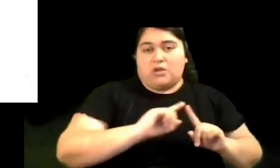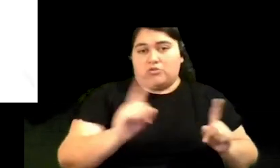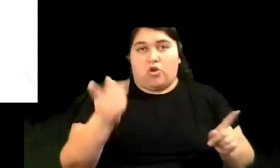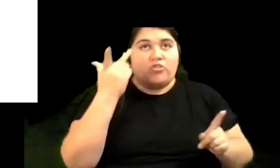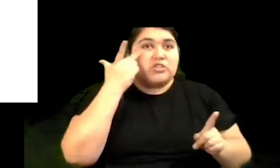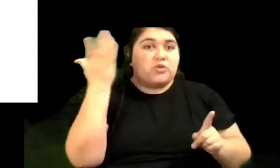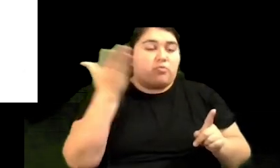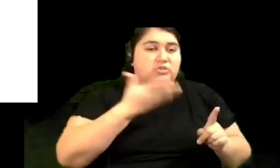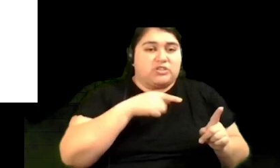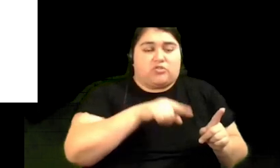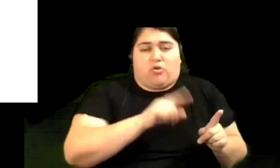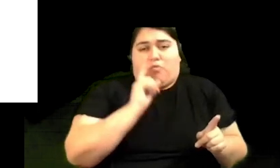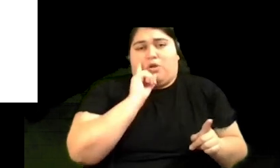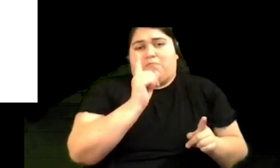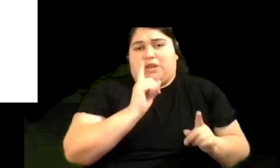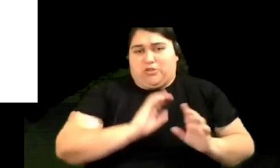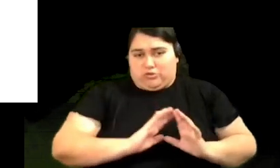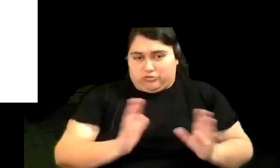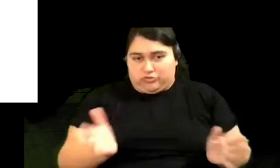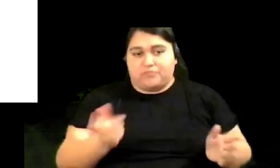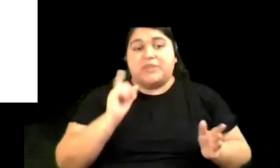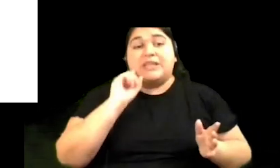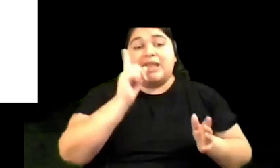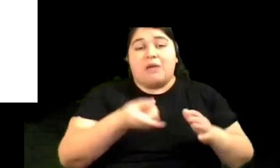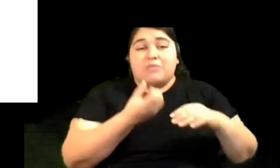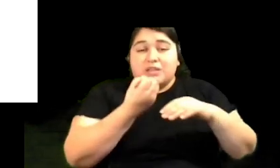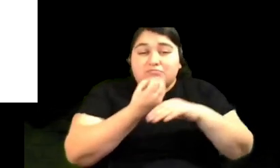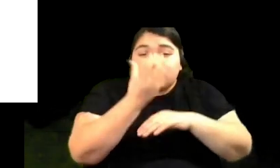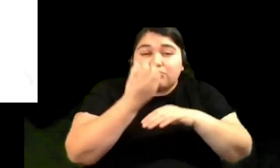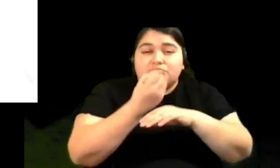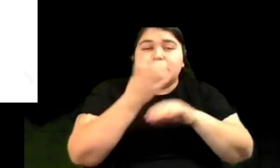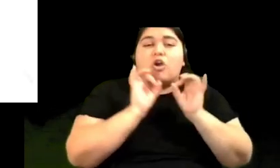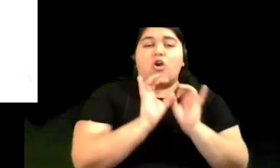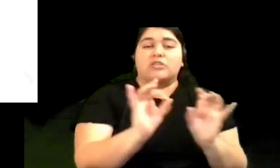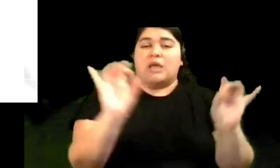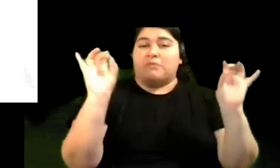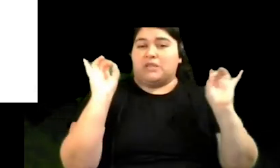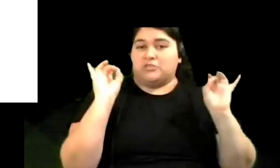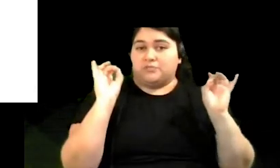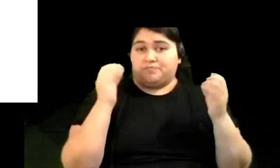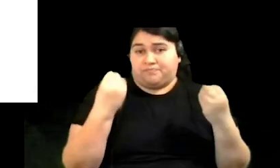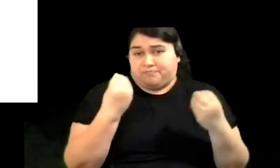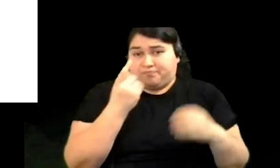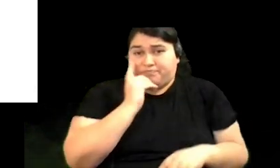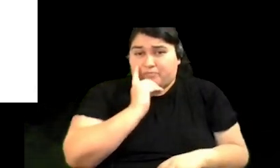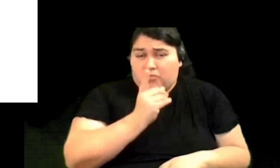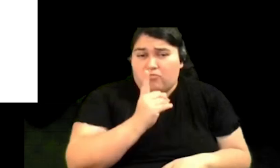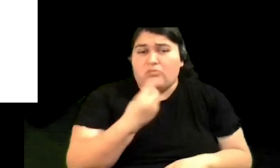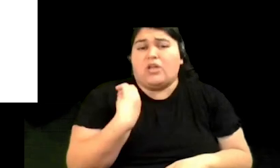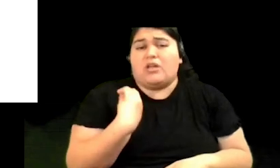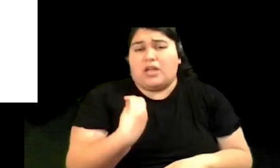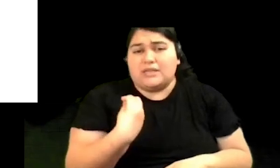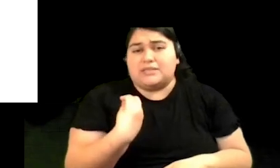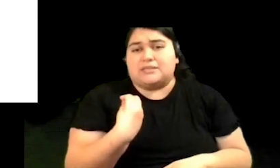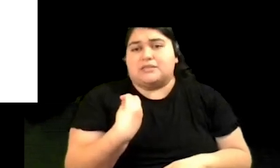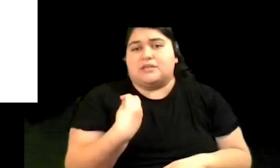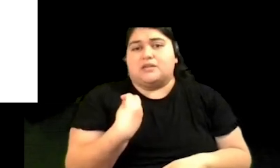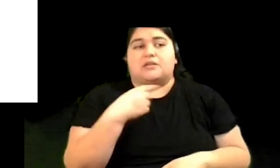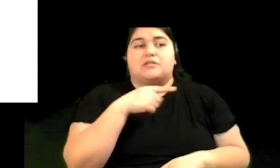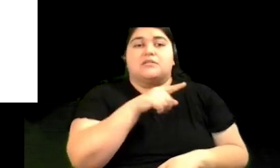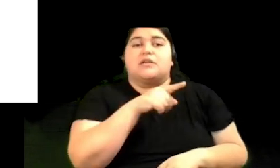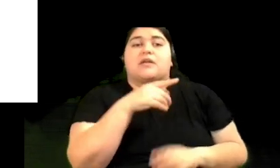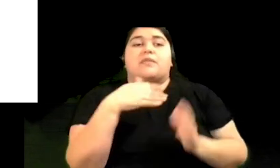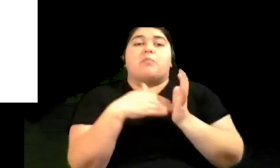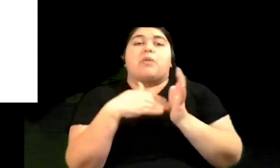ese producto. La emisión también, ¿cuánto se contamina? ¿Qué es lo que yo permito, lo que el regulador